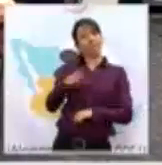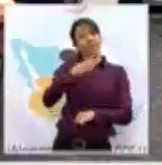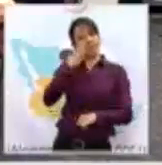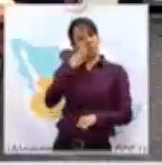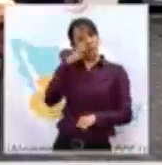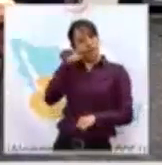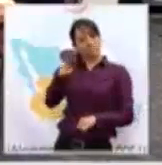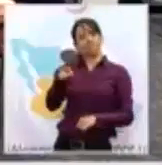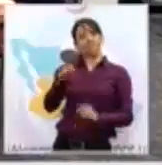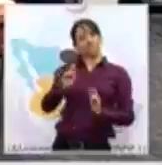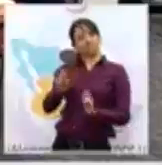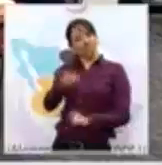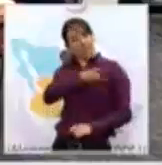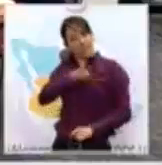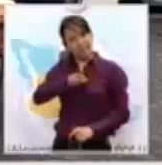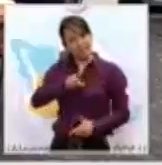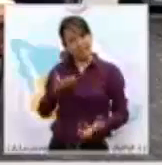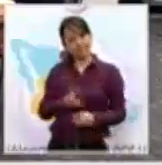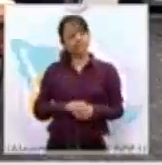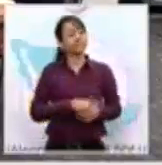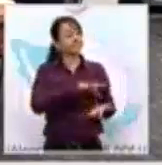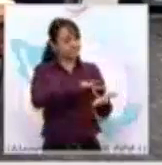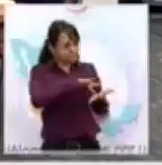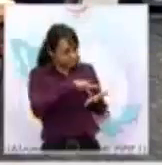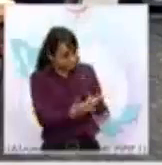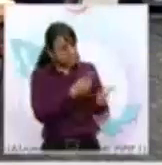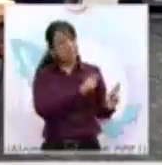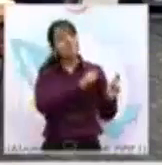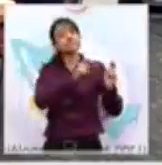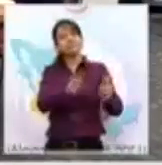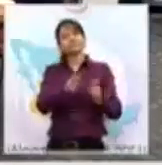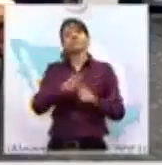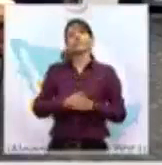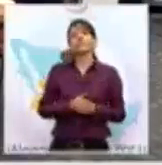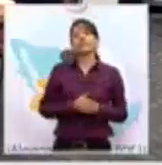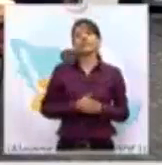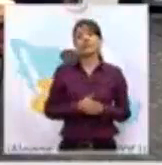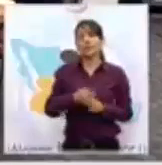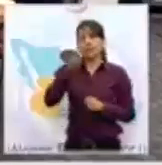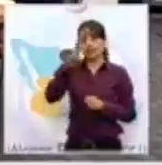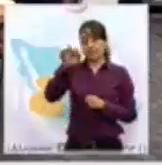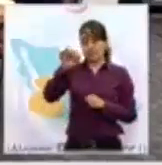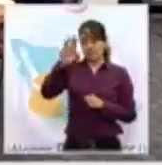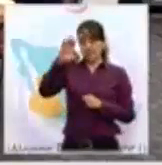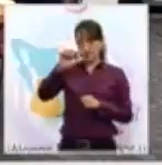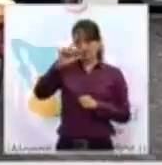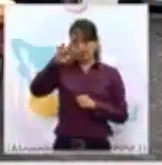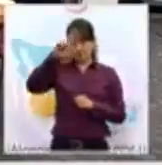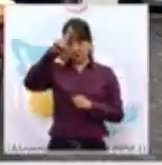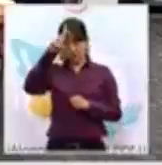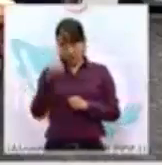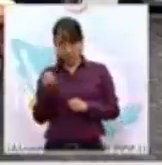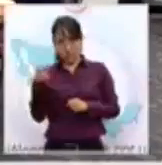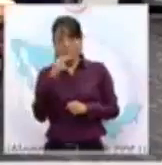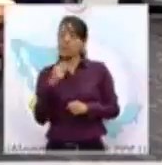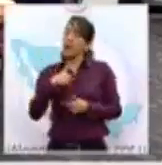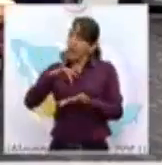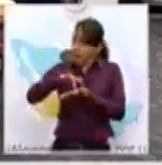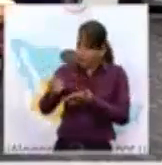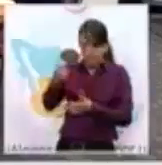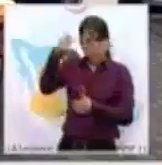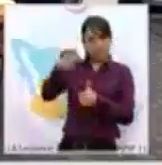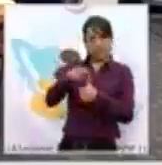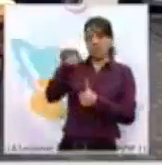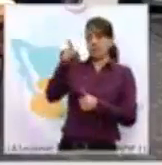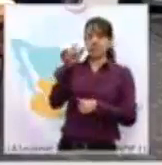Gracias, Blanca. Enrique González Tiburcio, por favor. Sí, muchísimas gracias por la invitación al senador Miguel Ángel Barbosa. Gracias,